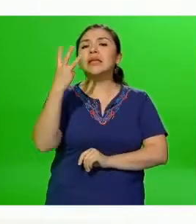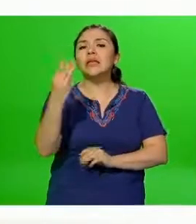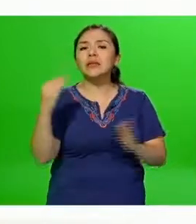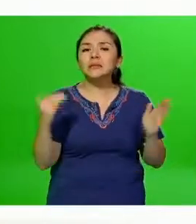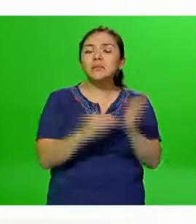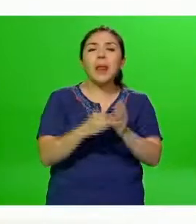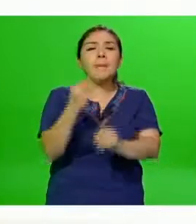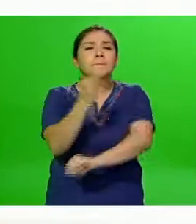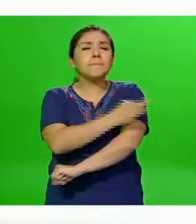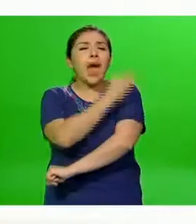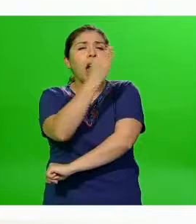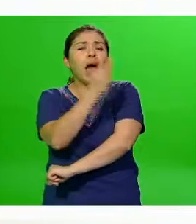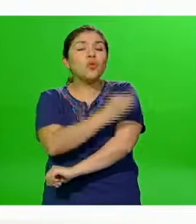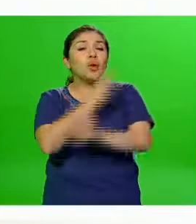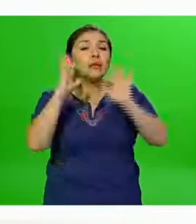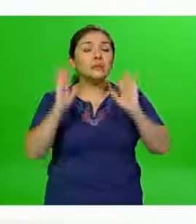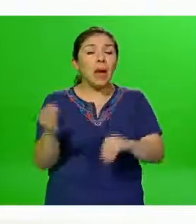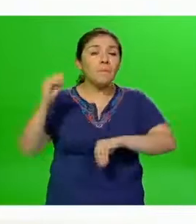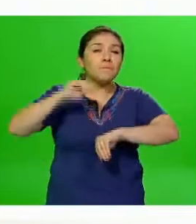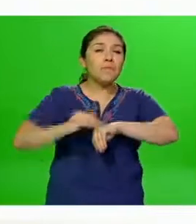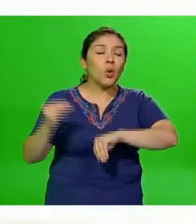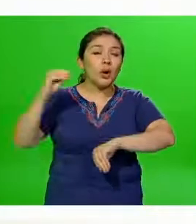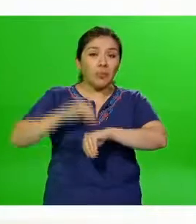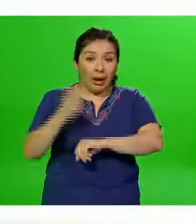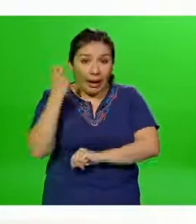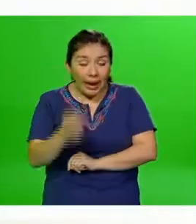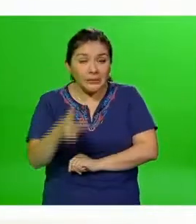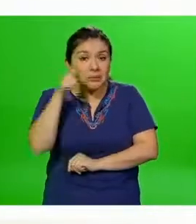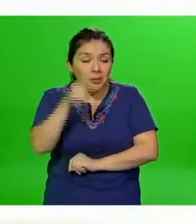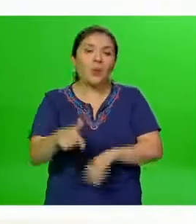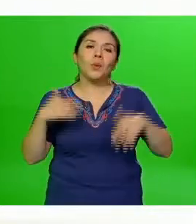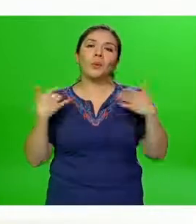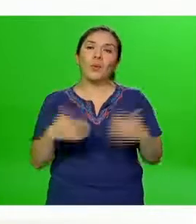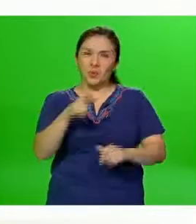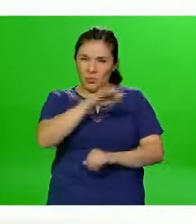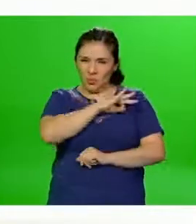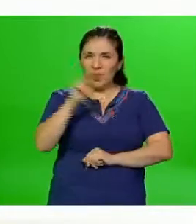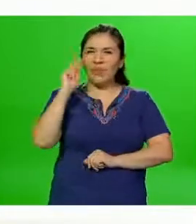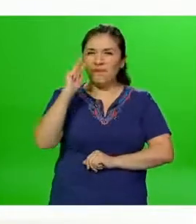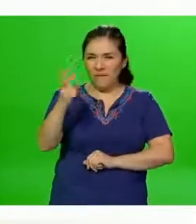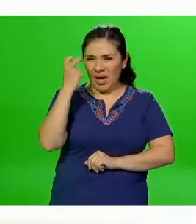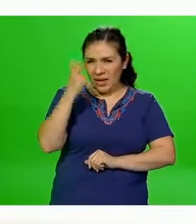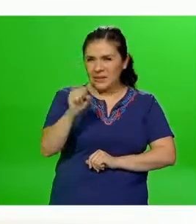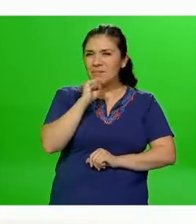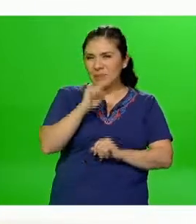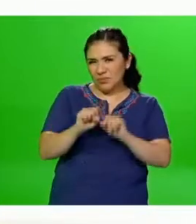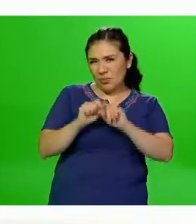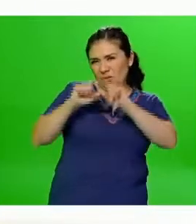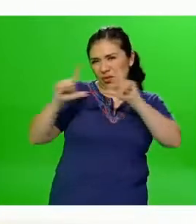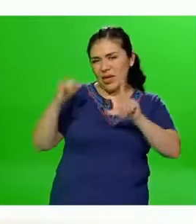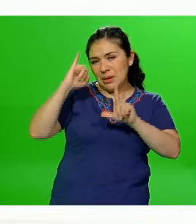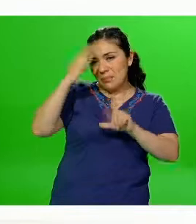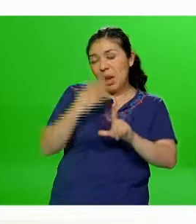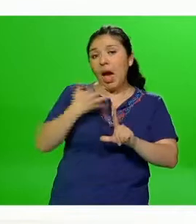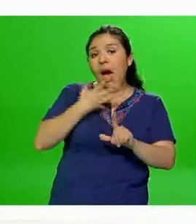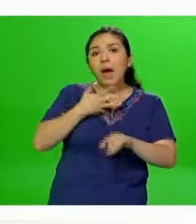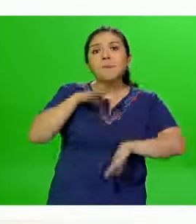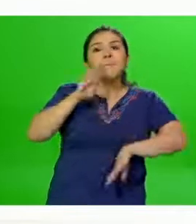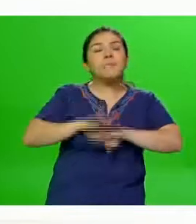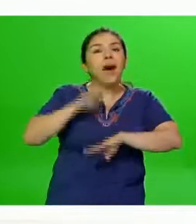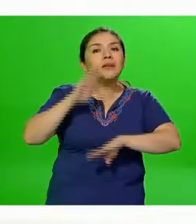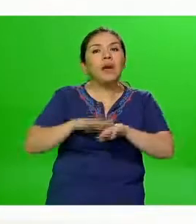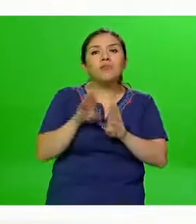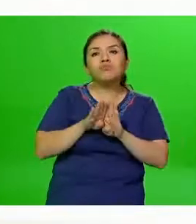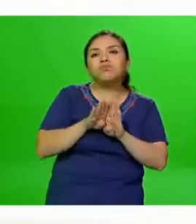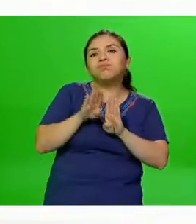3,263,000 dosis que se colocaron. Y esto obviamente mantiene, como ustedes pueden también ver en la gráfica, una tendencia ascendente